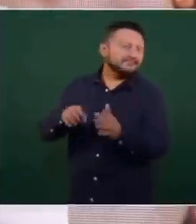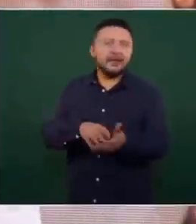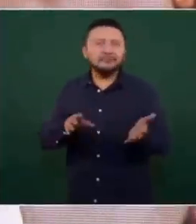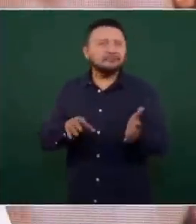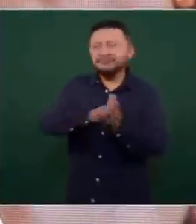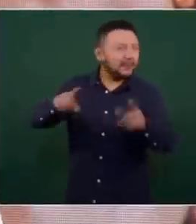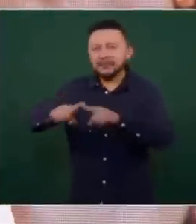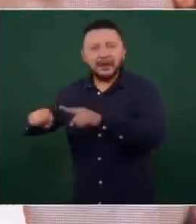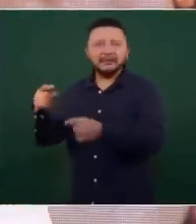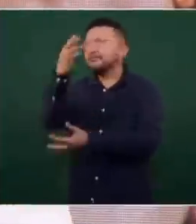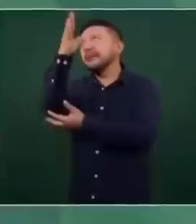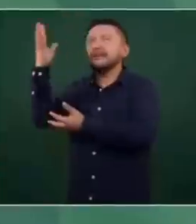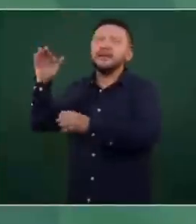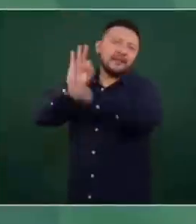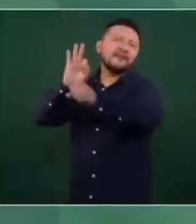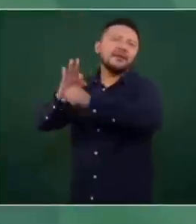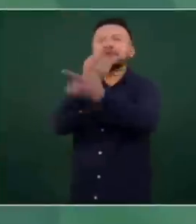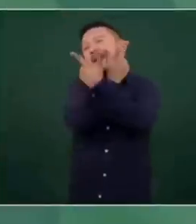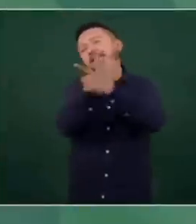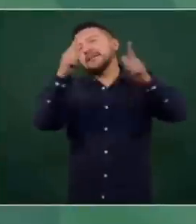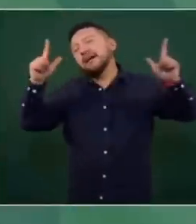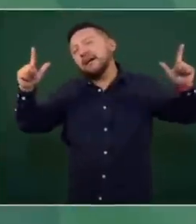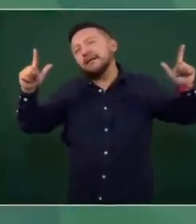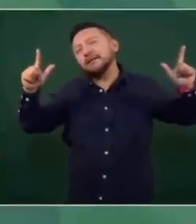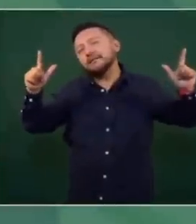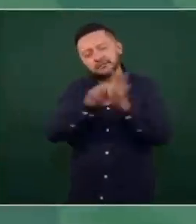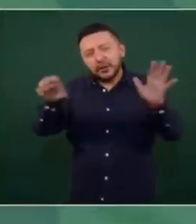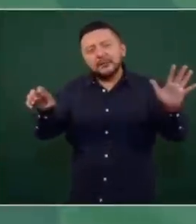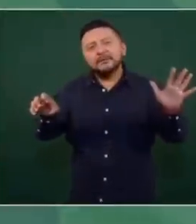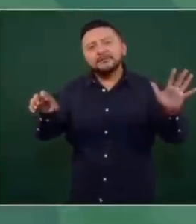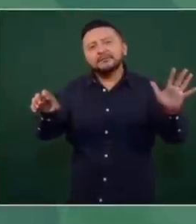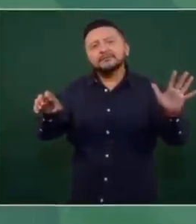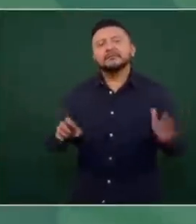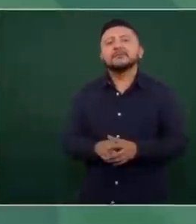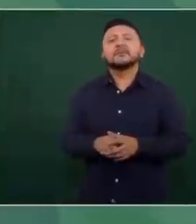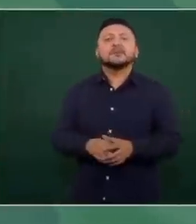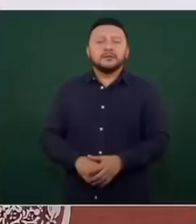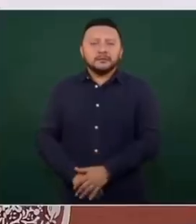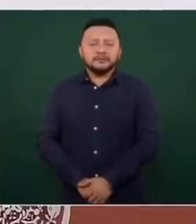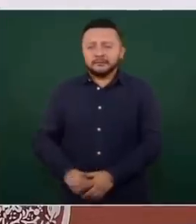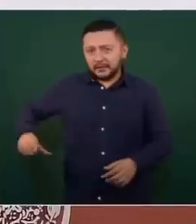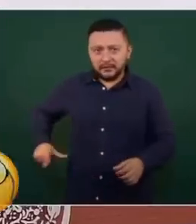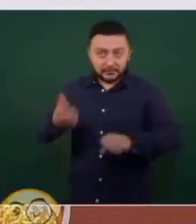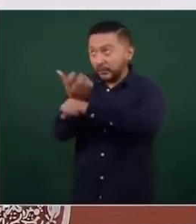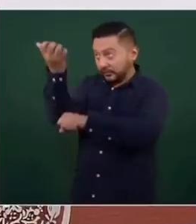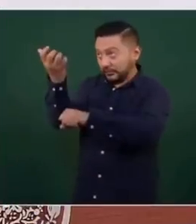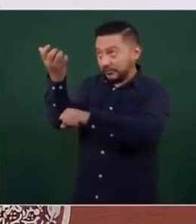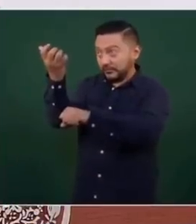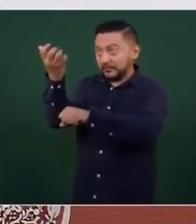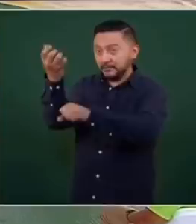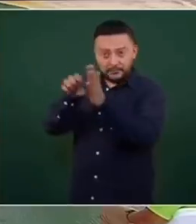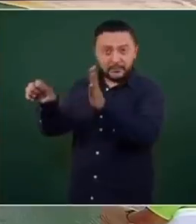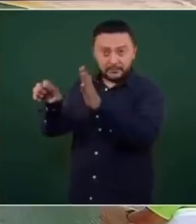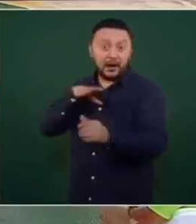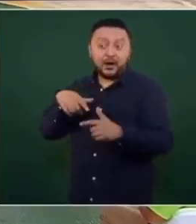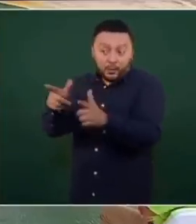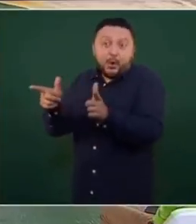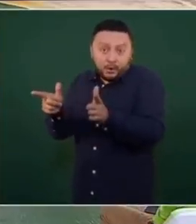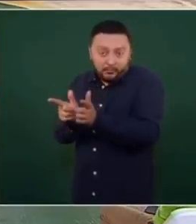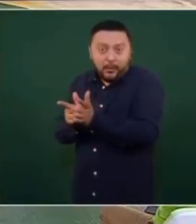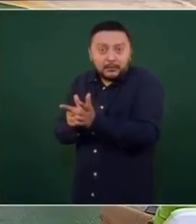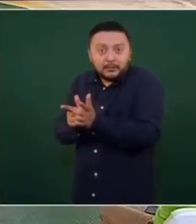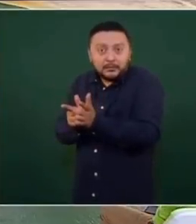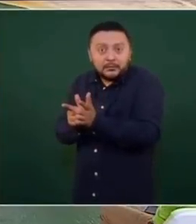ambientalistas, defensores de la libertad. Bueno, todavía no nos responde el gobierno de Estados Unidos, pero hay grupos